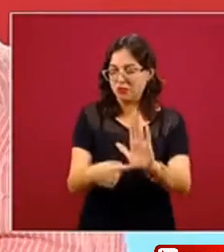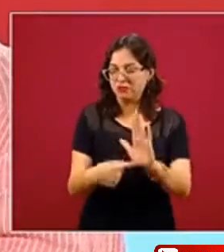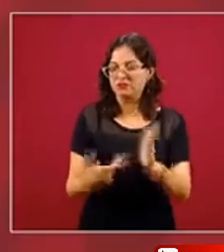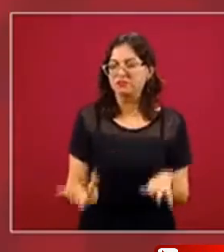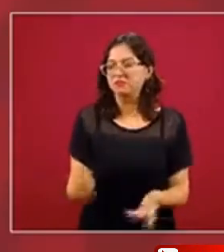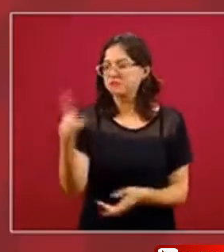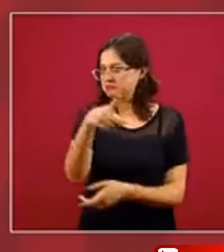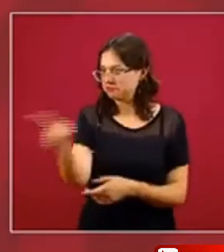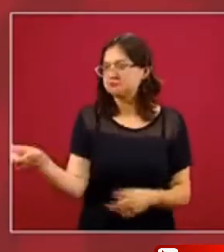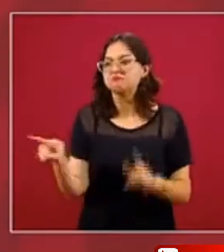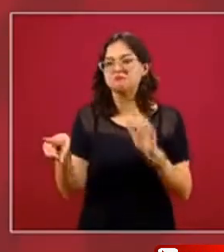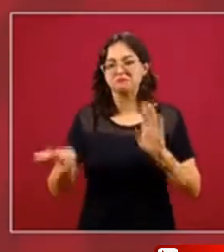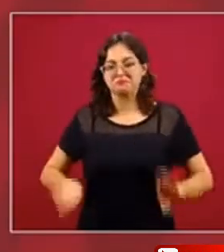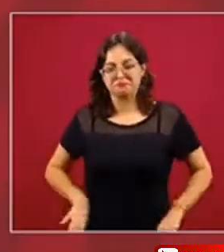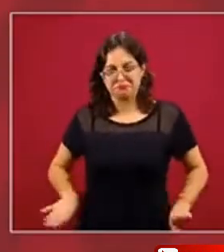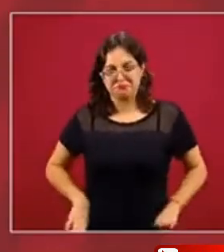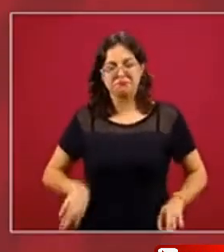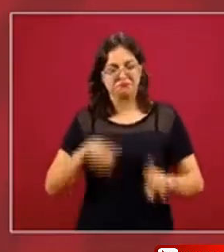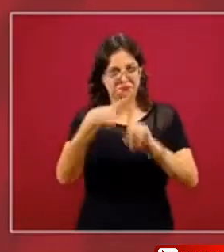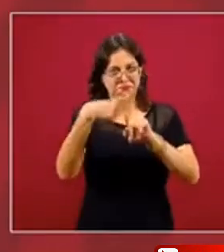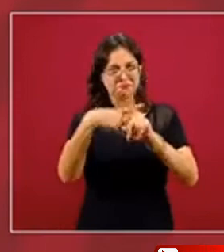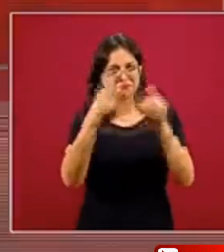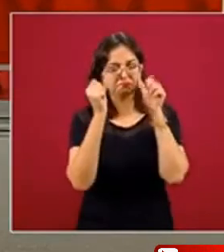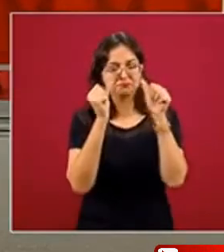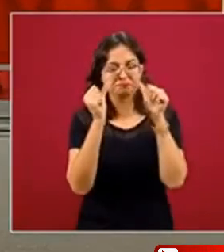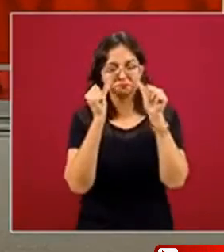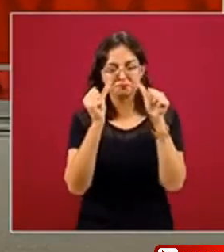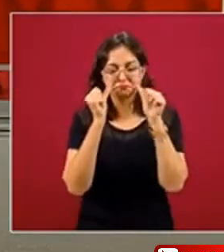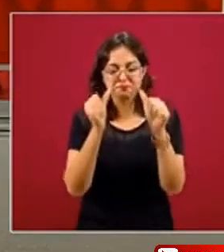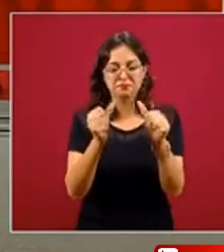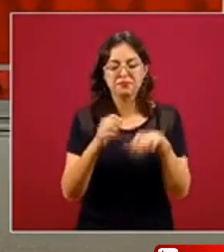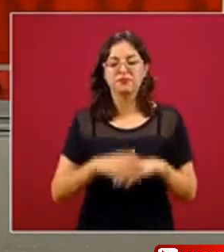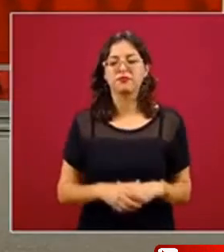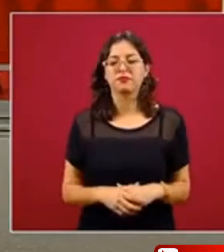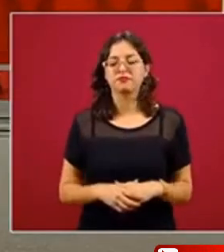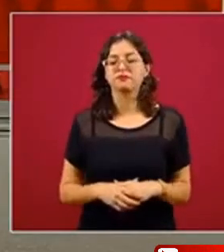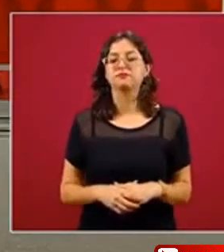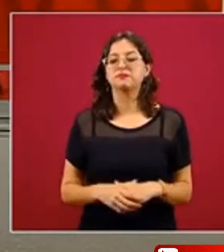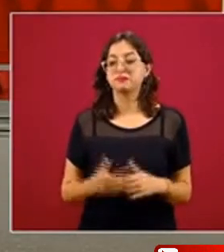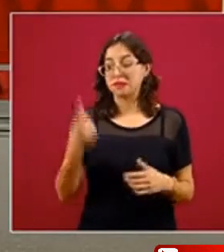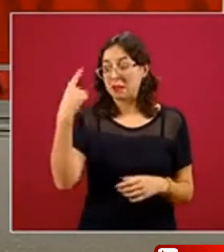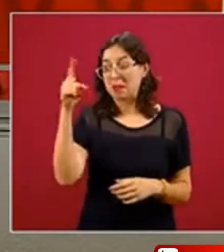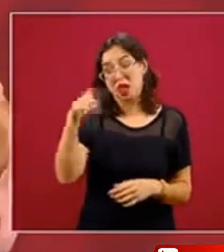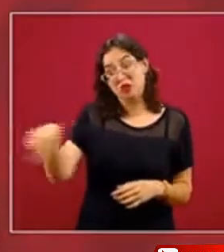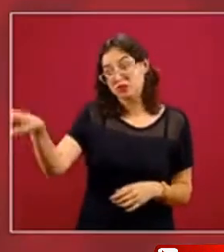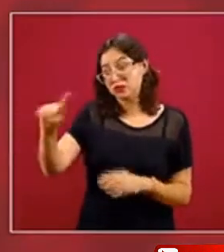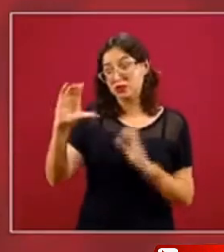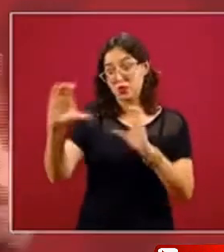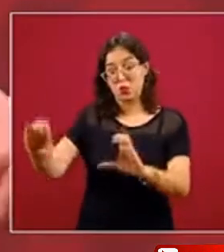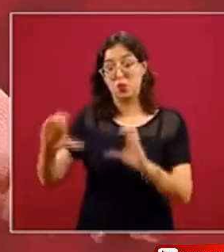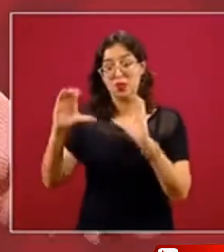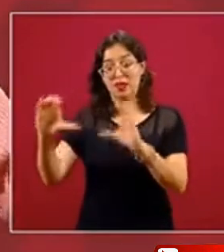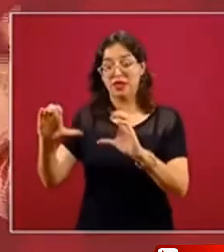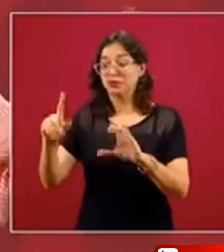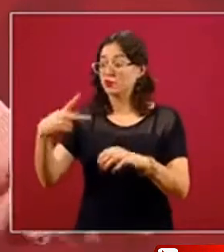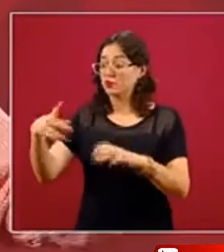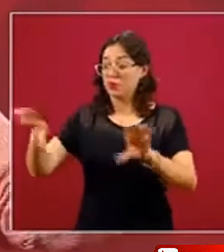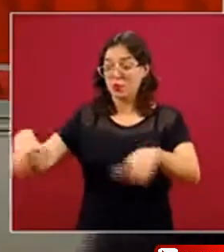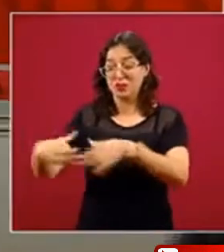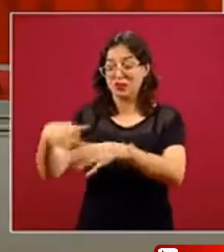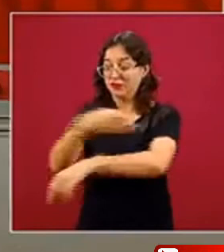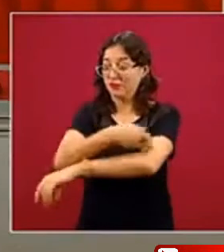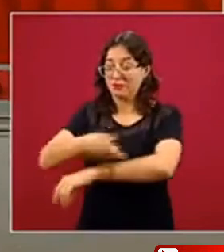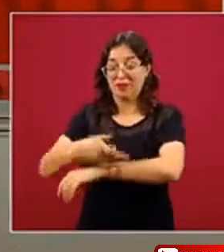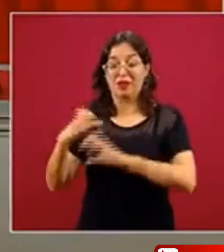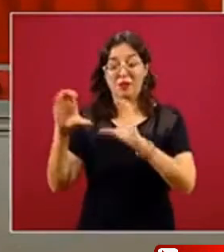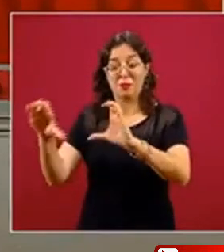que responden positivamente a el comportamiento útil para ustedes mismas, para su comunidad, para su